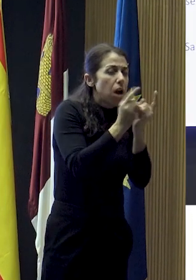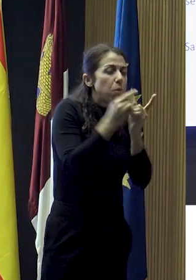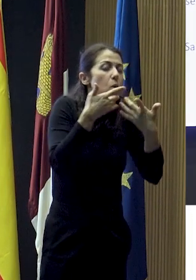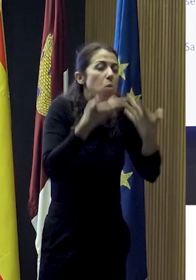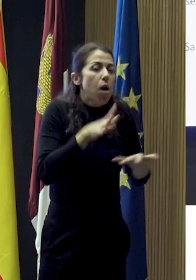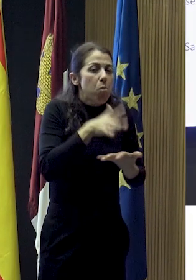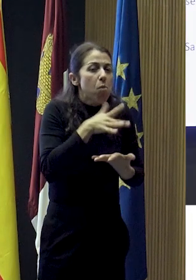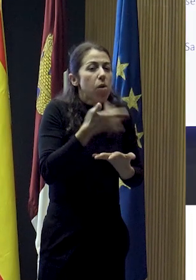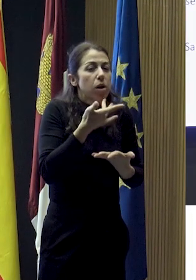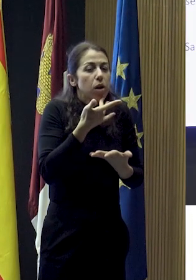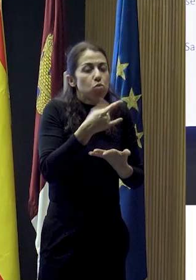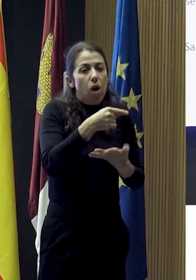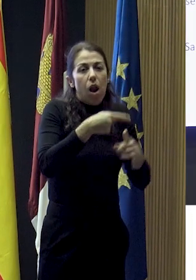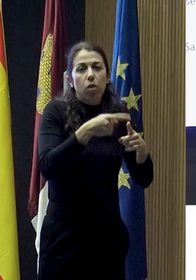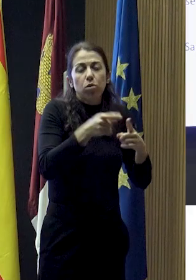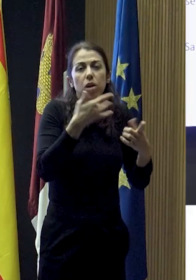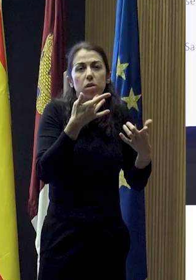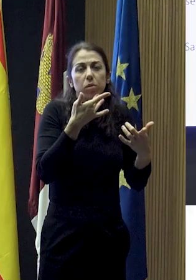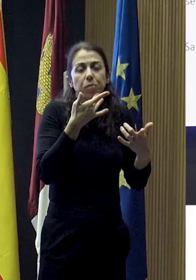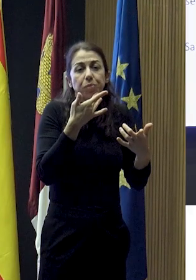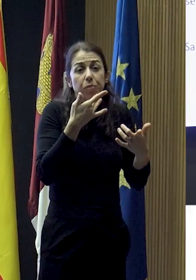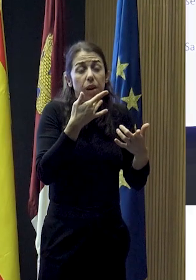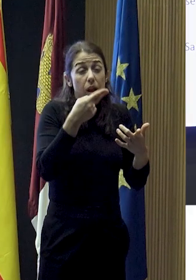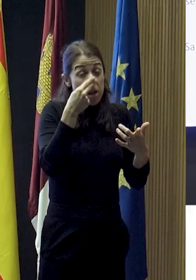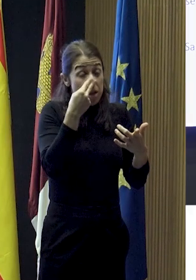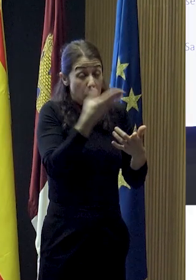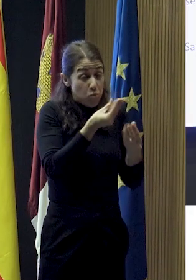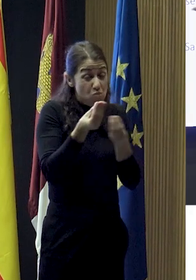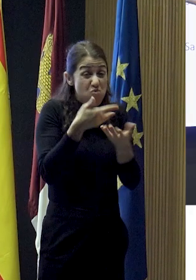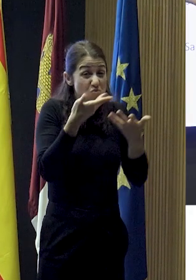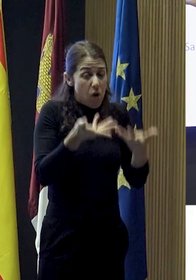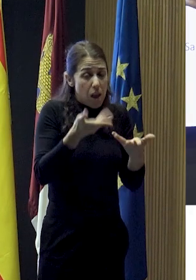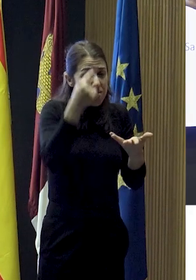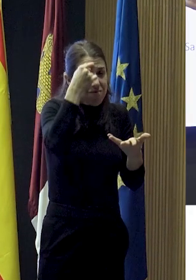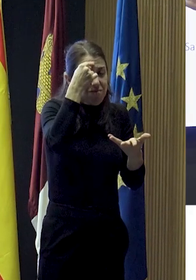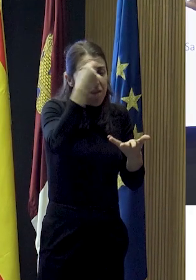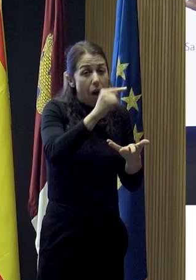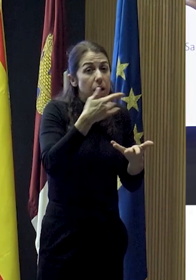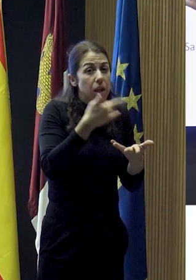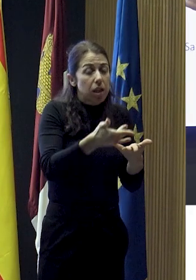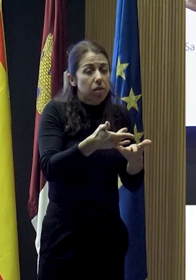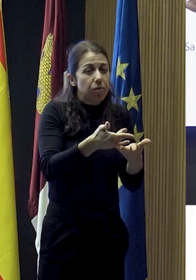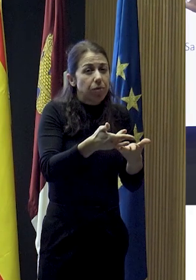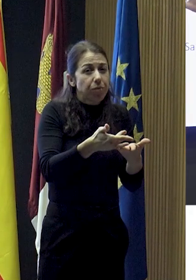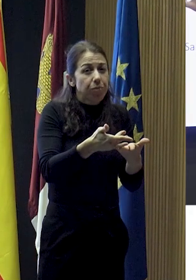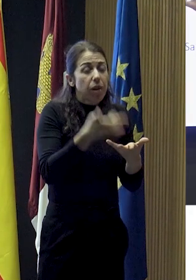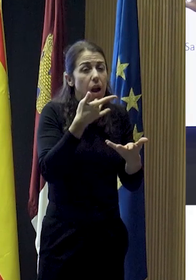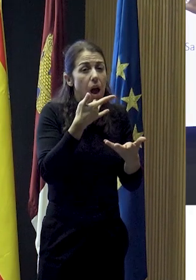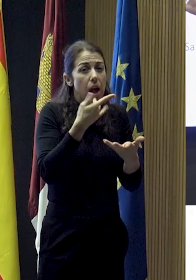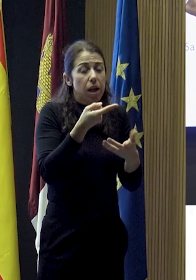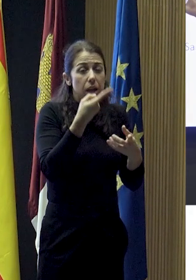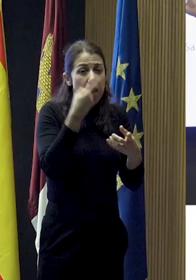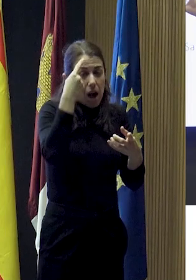qué? Porque una de las cosas que interesaba muchísimo era saber cuánta era la cantidad